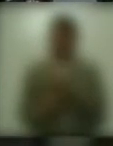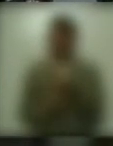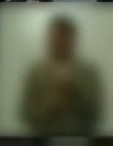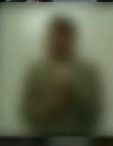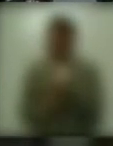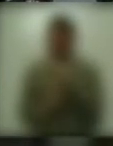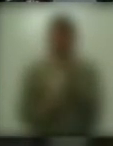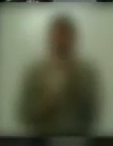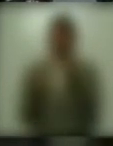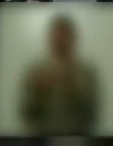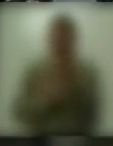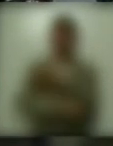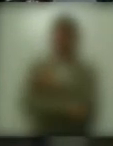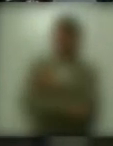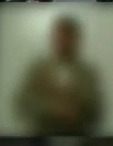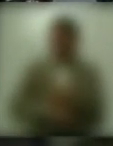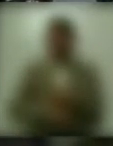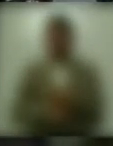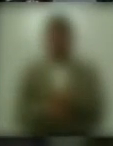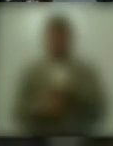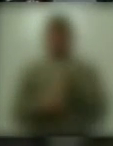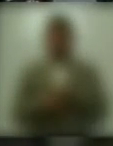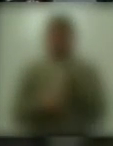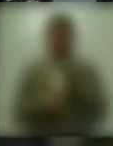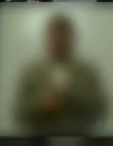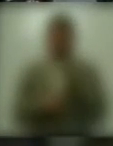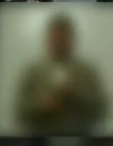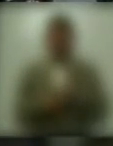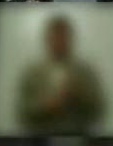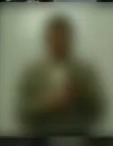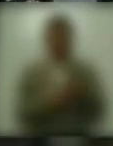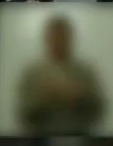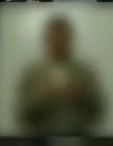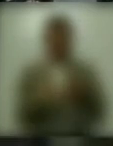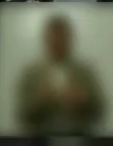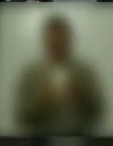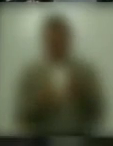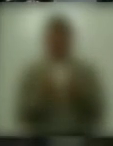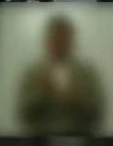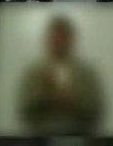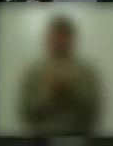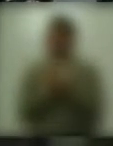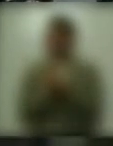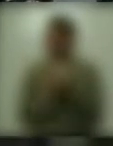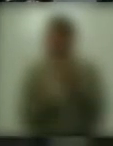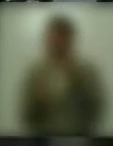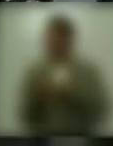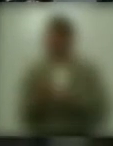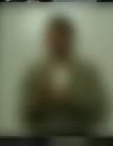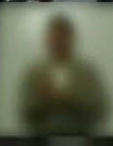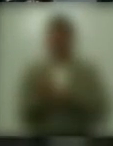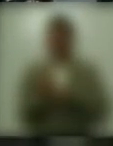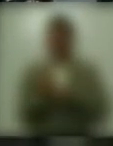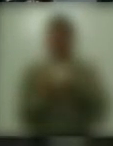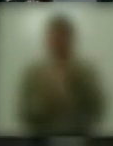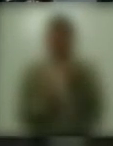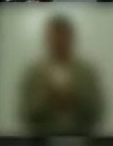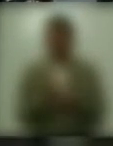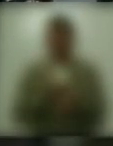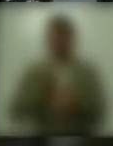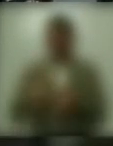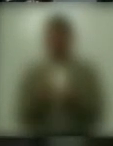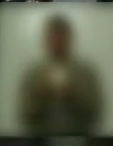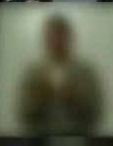las familias, que cada vez tenemos más el problema de algún integrante que hace falta. Pero yo